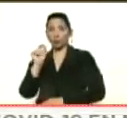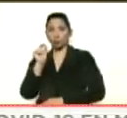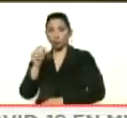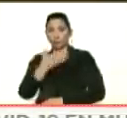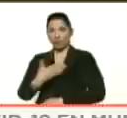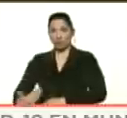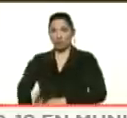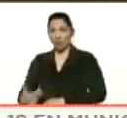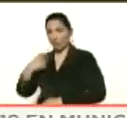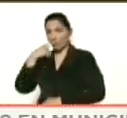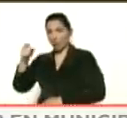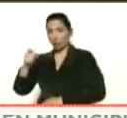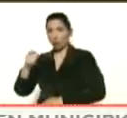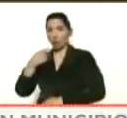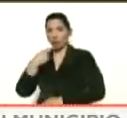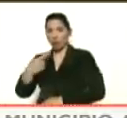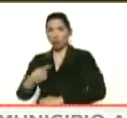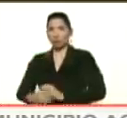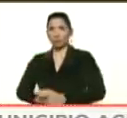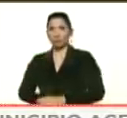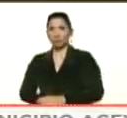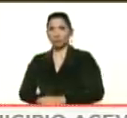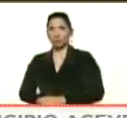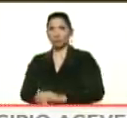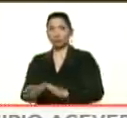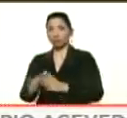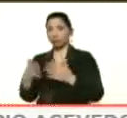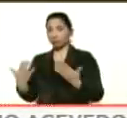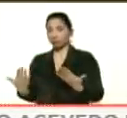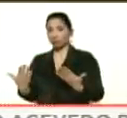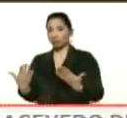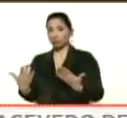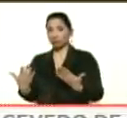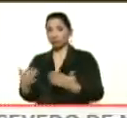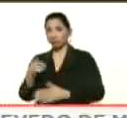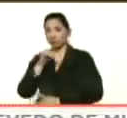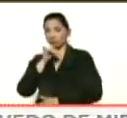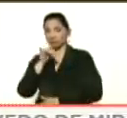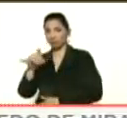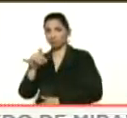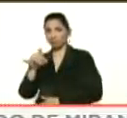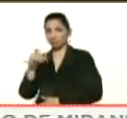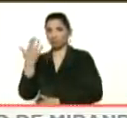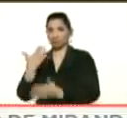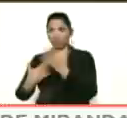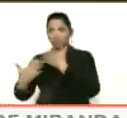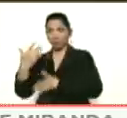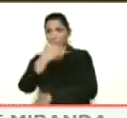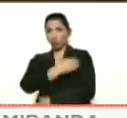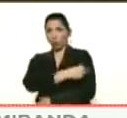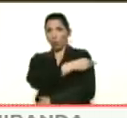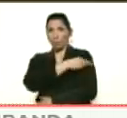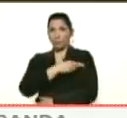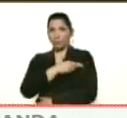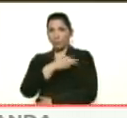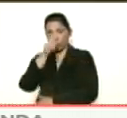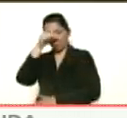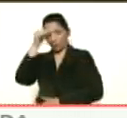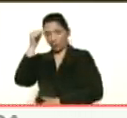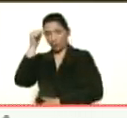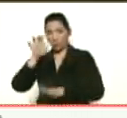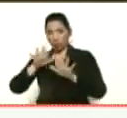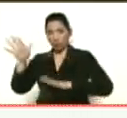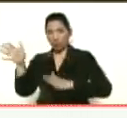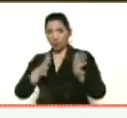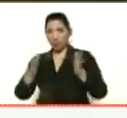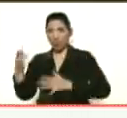presidente Maduro señaló cuando dio su alocución del pasado domingo 15 de marzo,